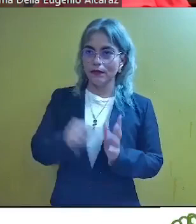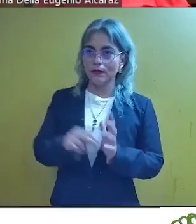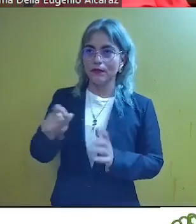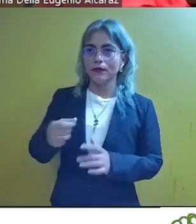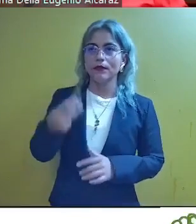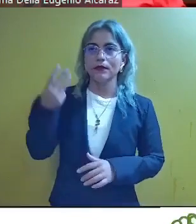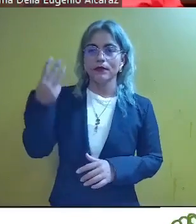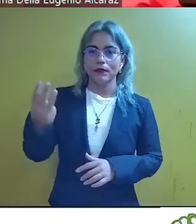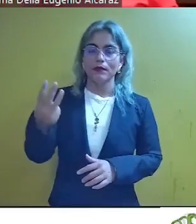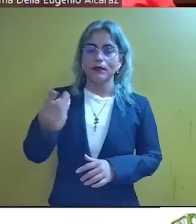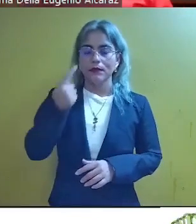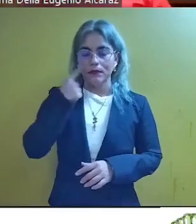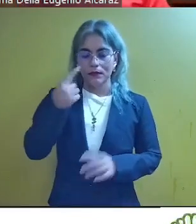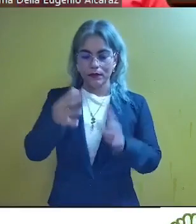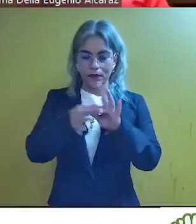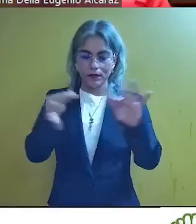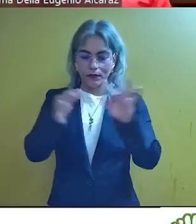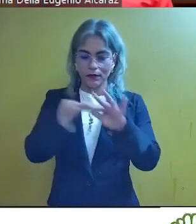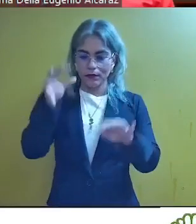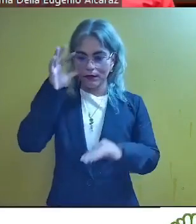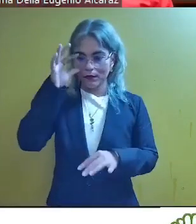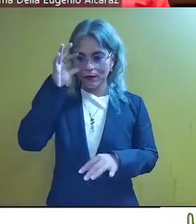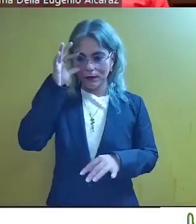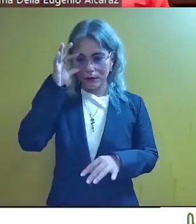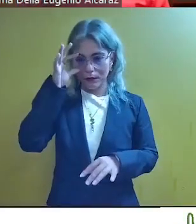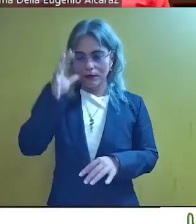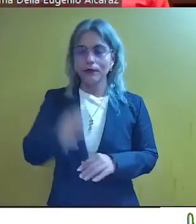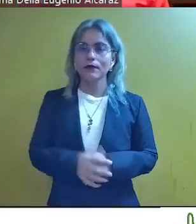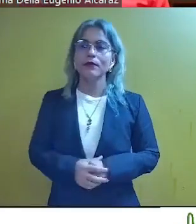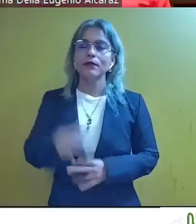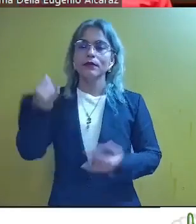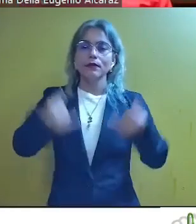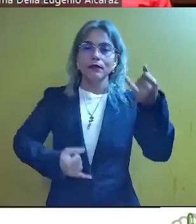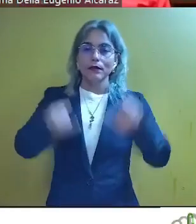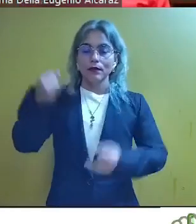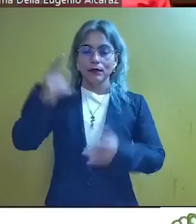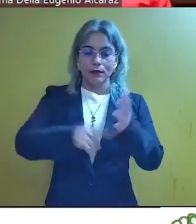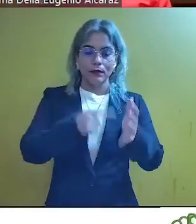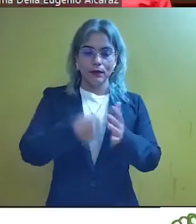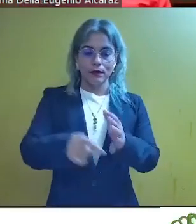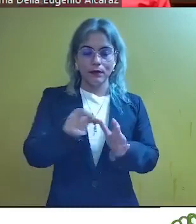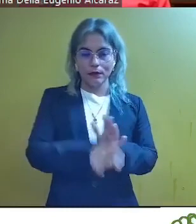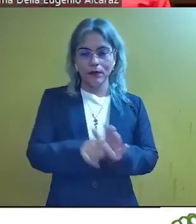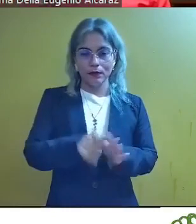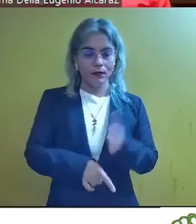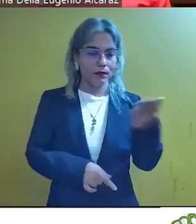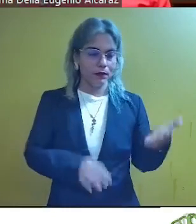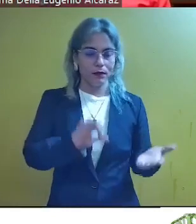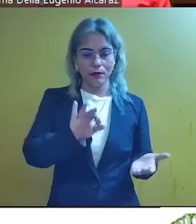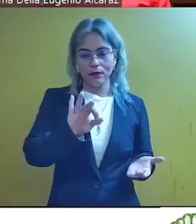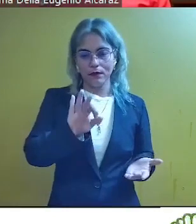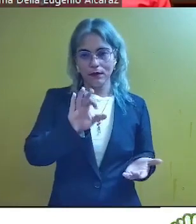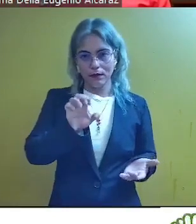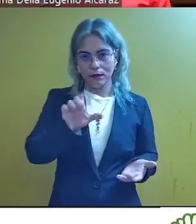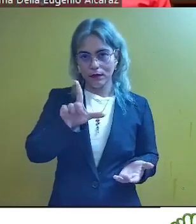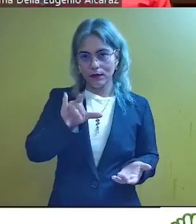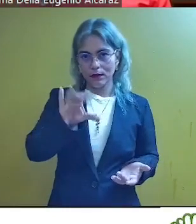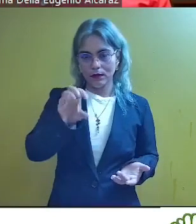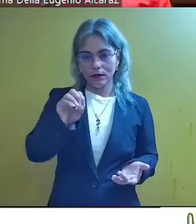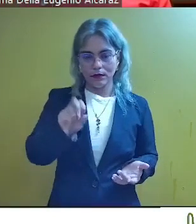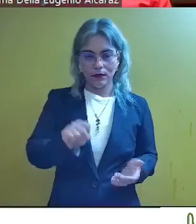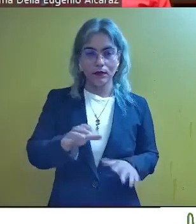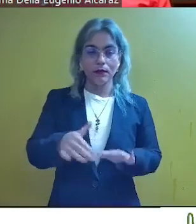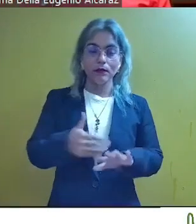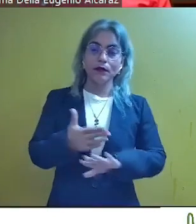TE/HEC/59/2023 al tenor de lo siguiente. El juicio electoral ciudadano fue promovido por la ciudadana Felicita Navarrete Neri en contra de la